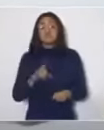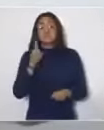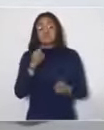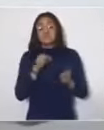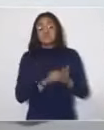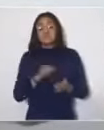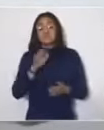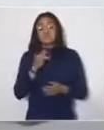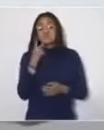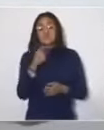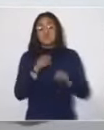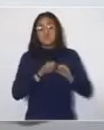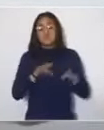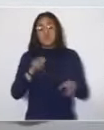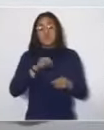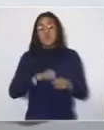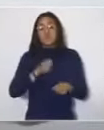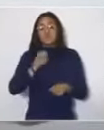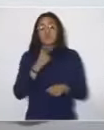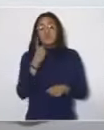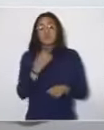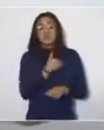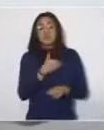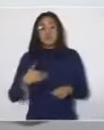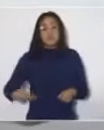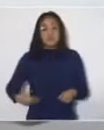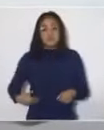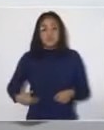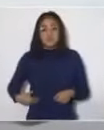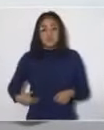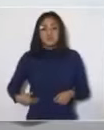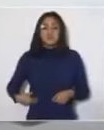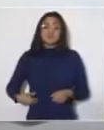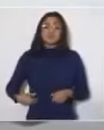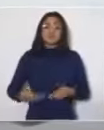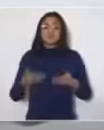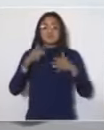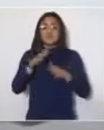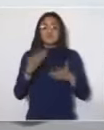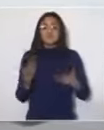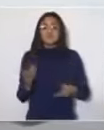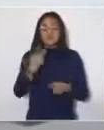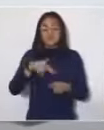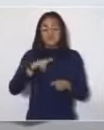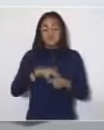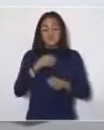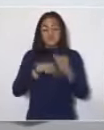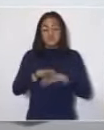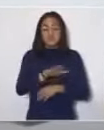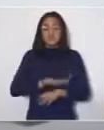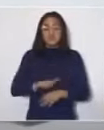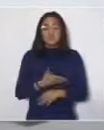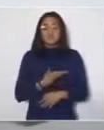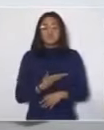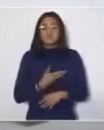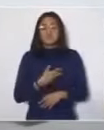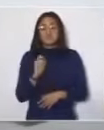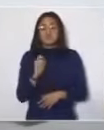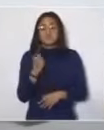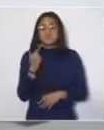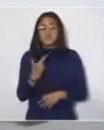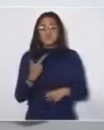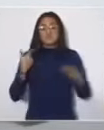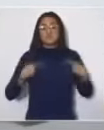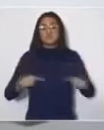hospitalizados, 1,052 distribuidos en 62 municipios. En lo que respecta a la hospitalización, en todo el sector tenemos